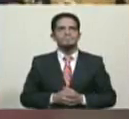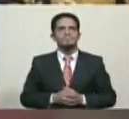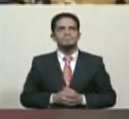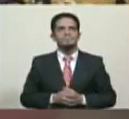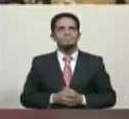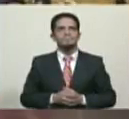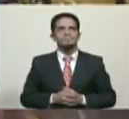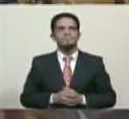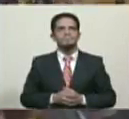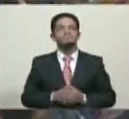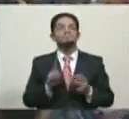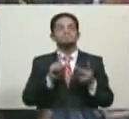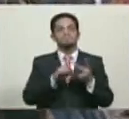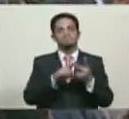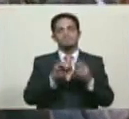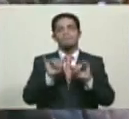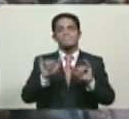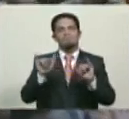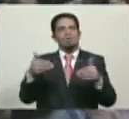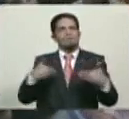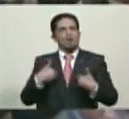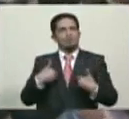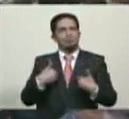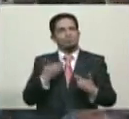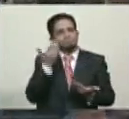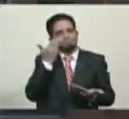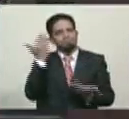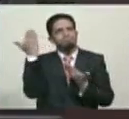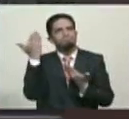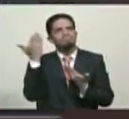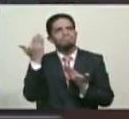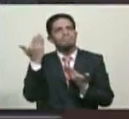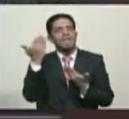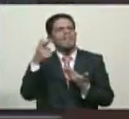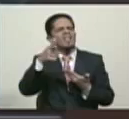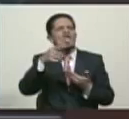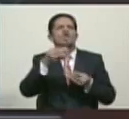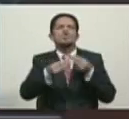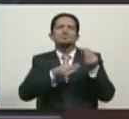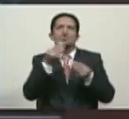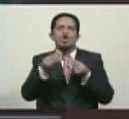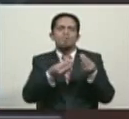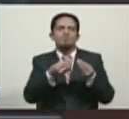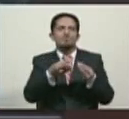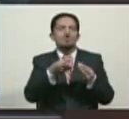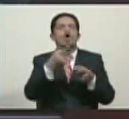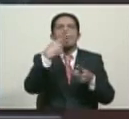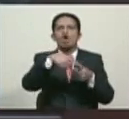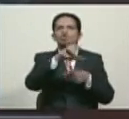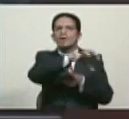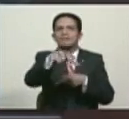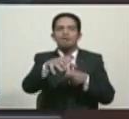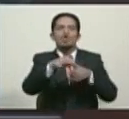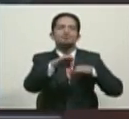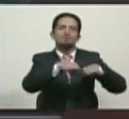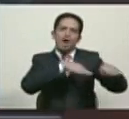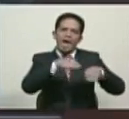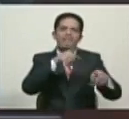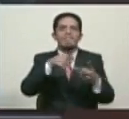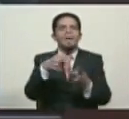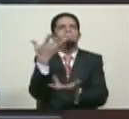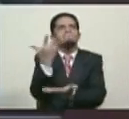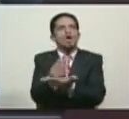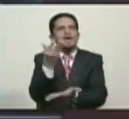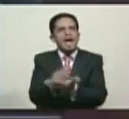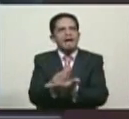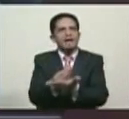Siguiendo con el mismo esfuerzo, ya ustedes pudieron ver las modernas sedes judiciales de los estados Cojedes y Monagas, que fueron inauguradas